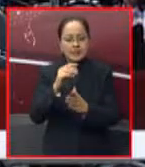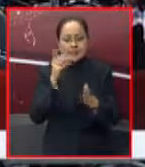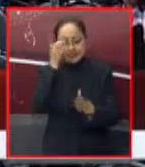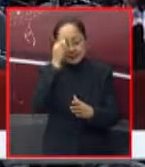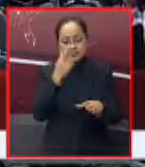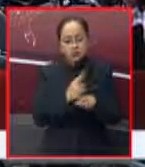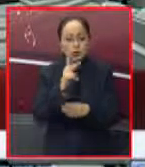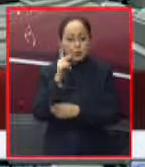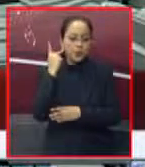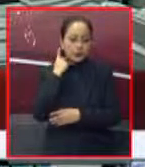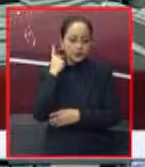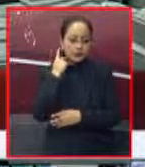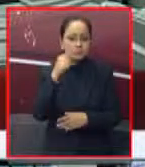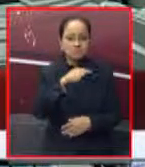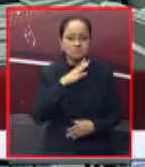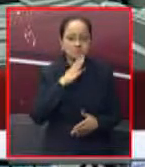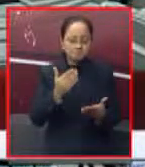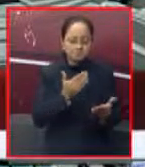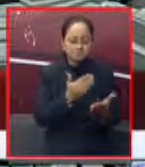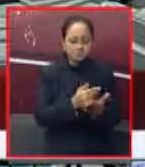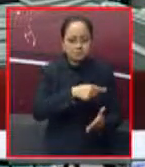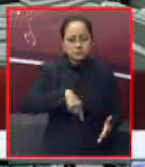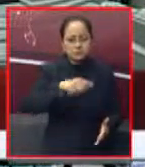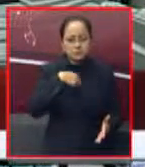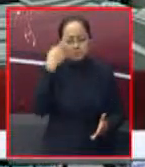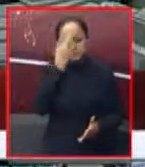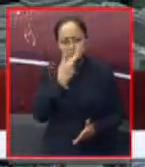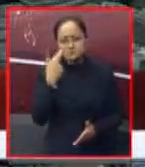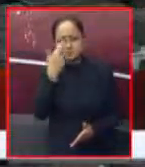Pleno una vez que lo presentó la comisión dictaminadora.